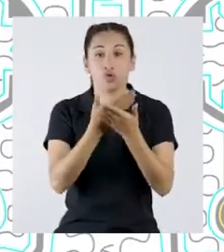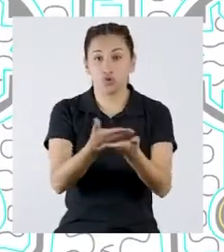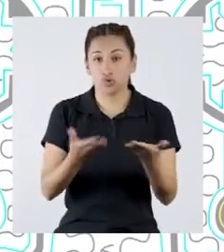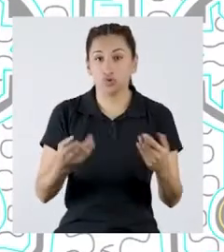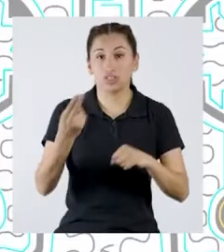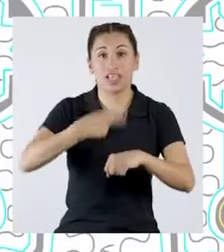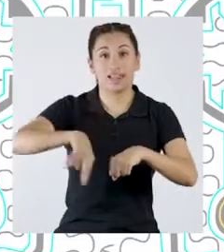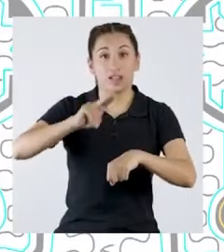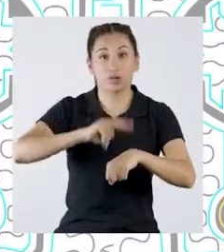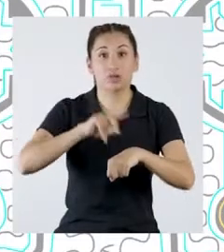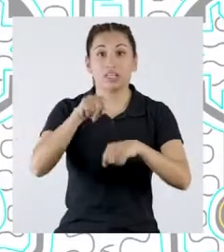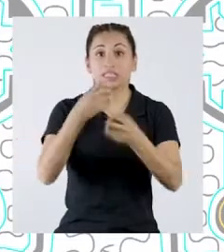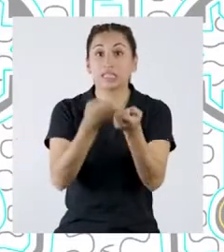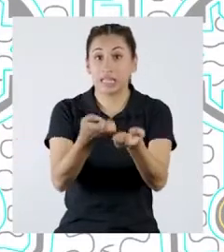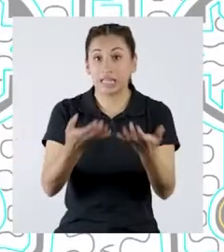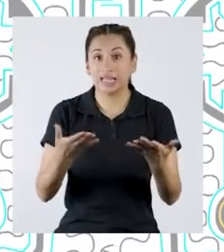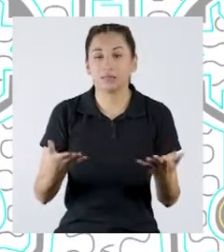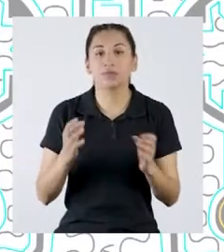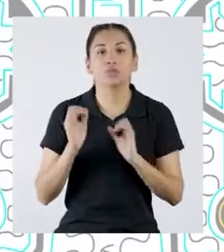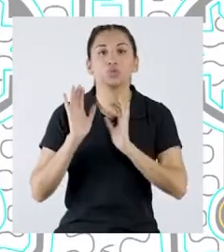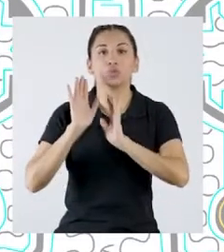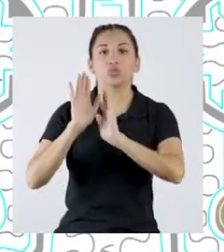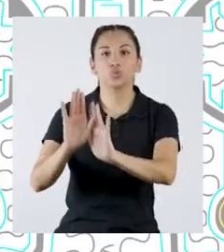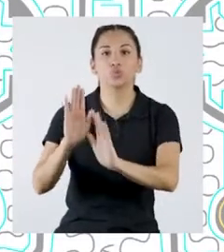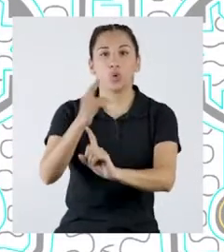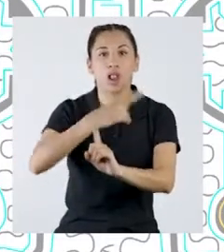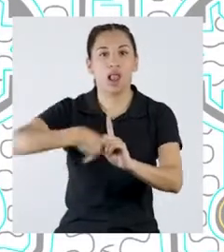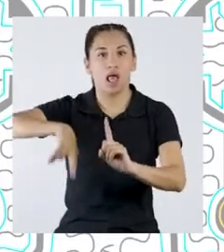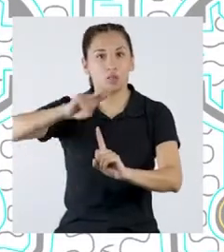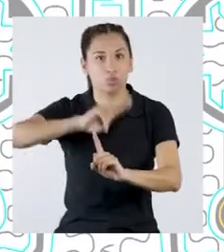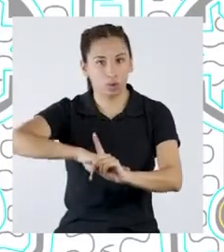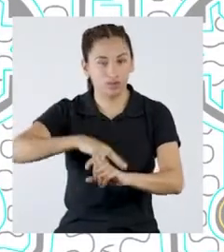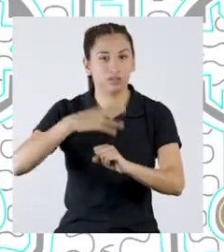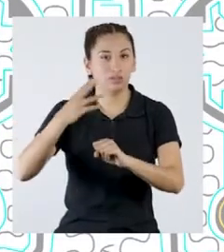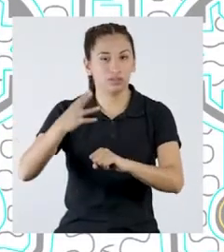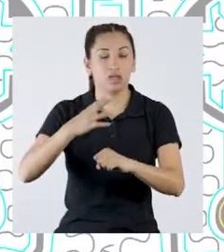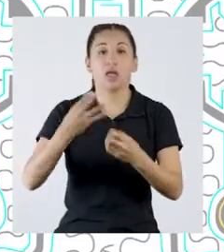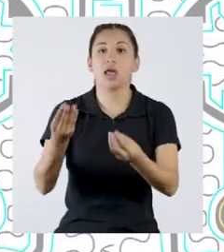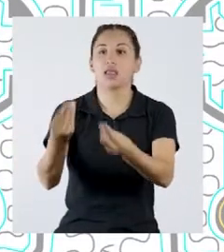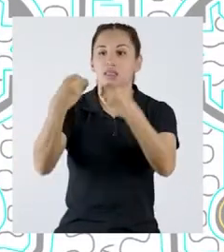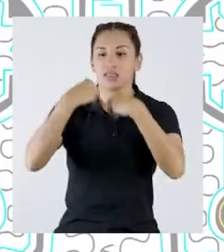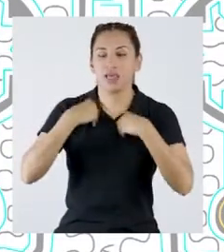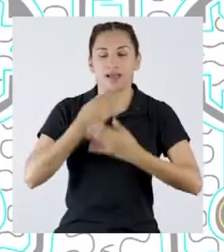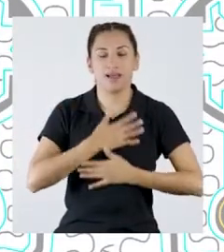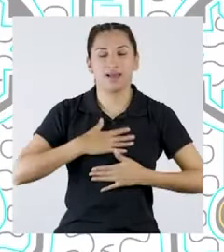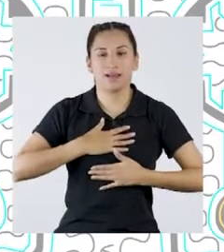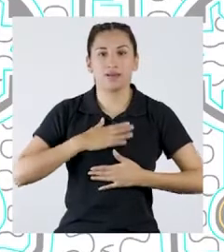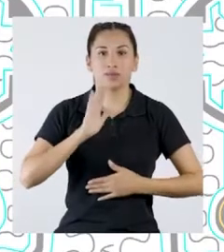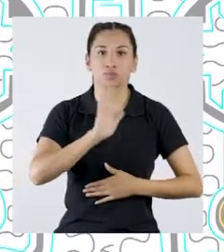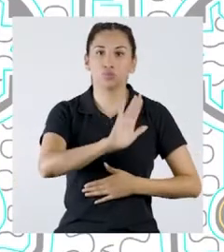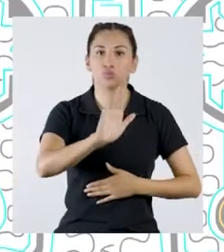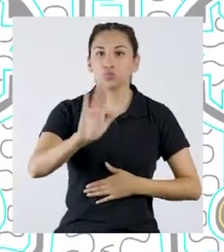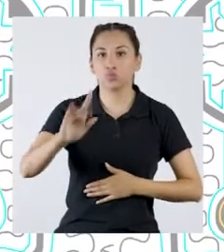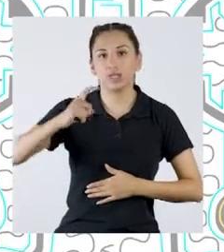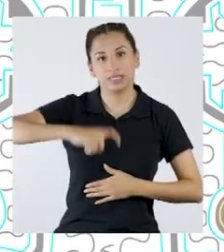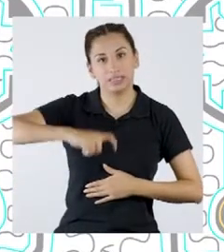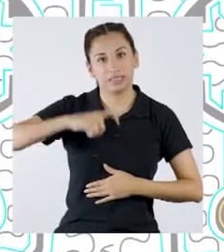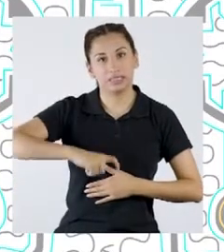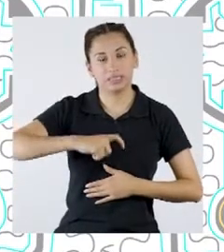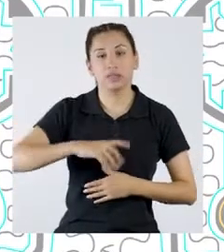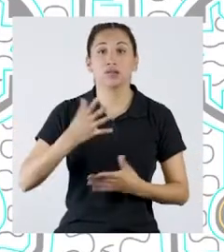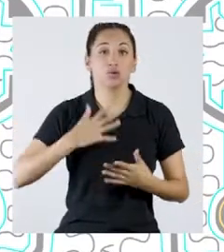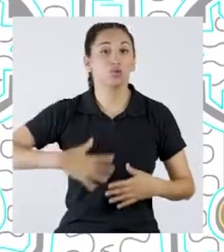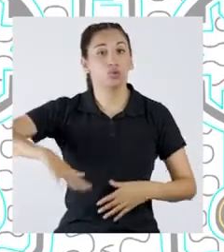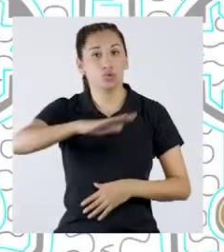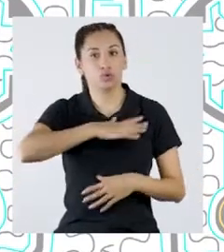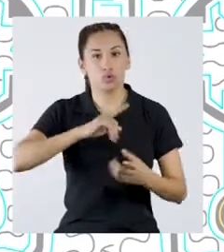recursos naturales son elementos de la naturaleza que usamos para satisfacer nuestras necesidades y